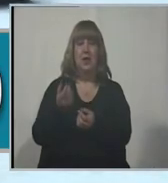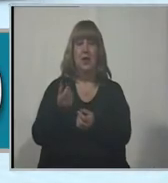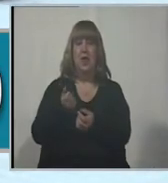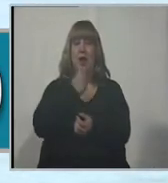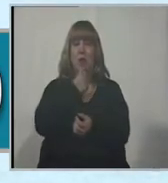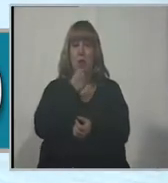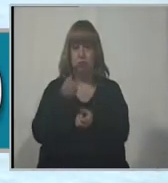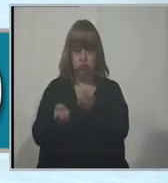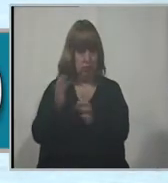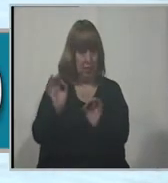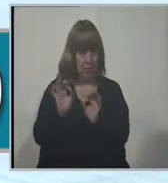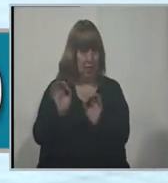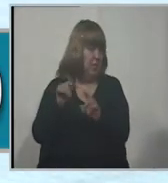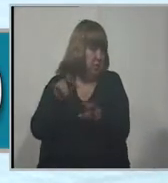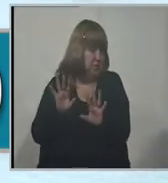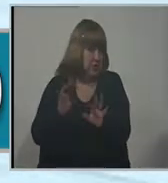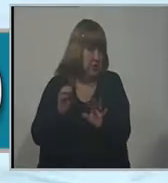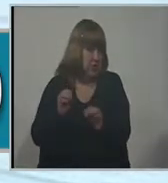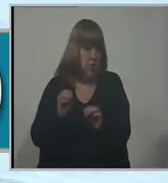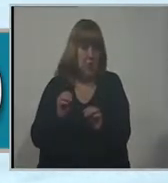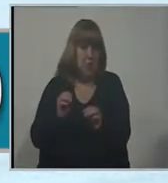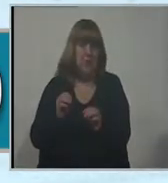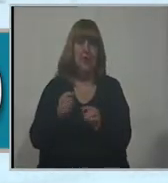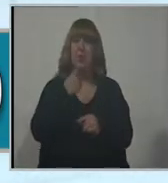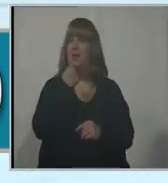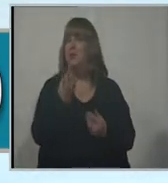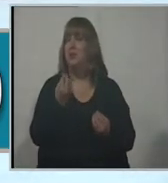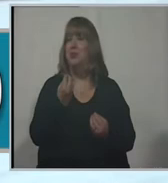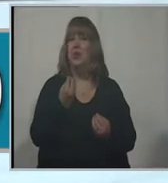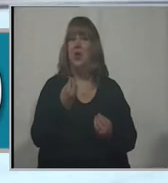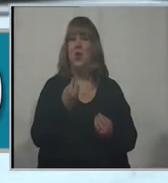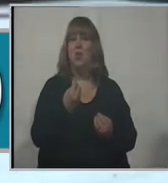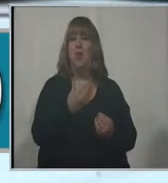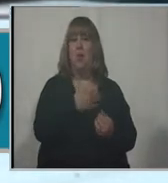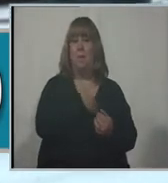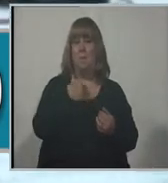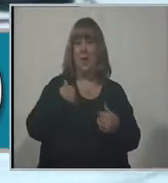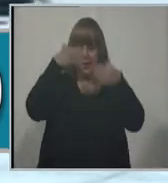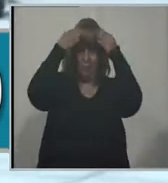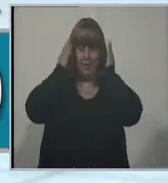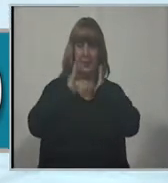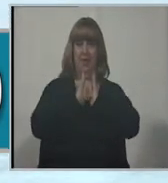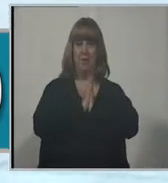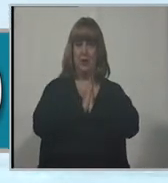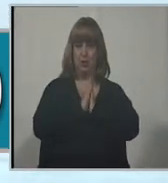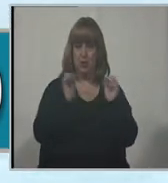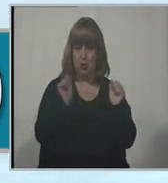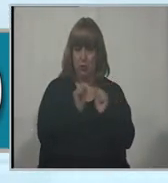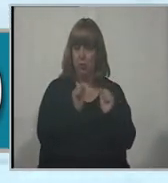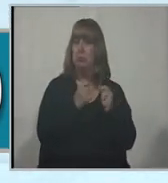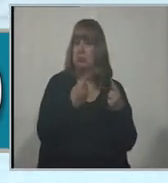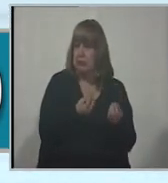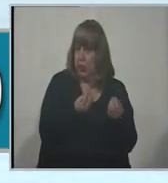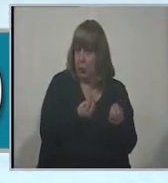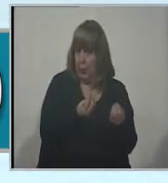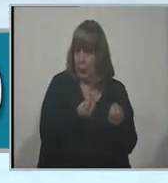contenida. Y ¿qué pasa con el espacio para las madres de Plaza de Mayo? Bueno,